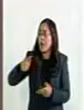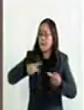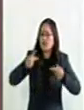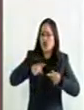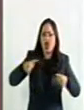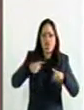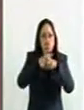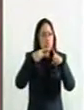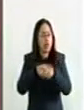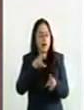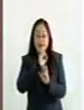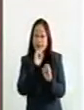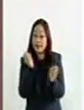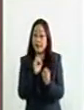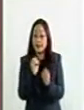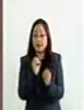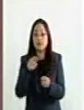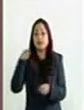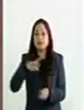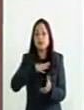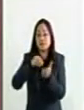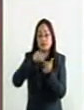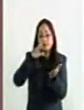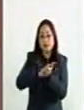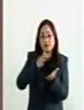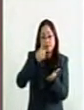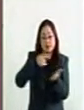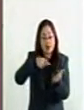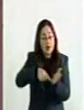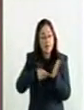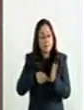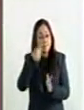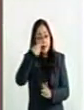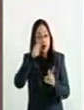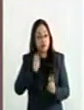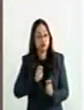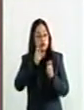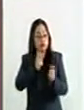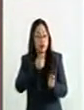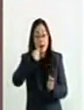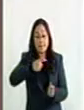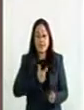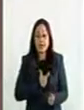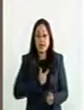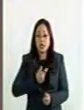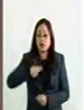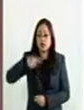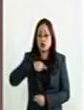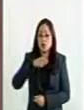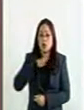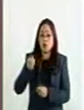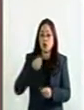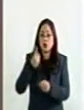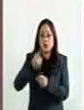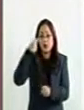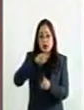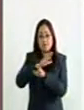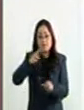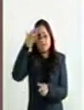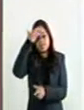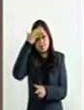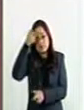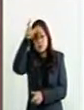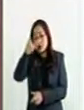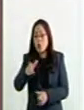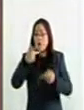alguno. De acuerdo con los estatutos del decreto para conferir este galardón, tenemos la enorme oportunidad para reconocer a un hombre